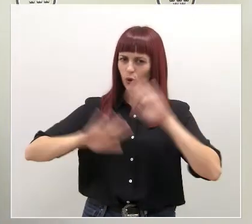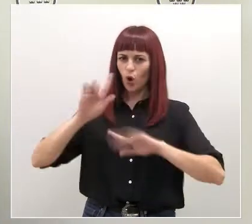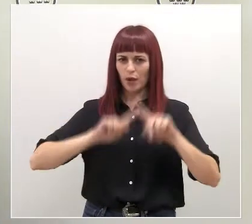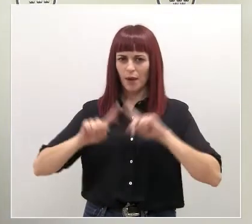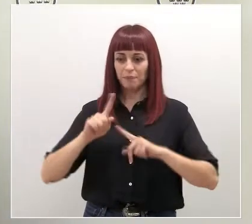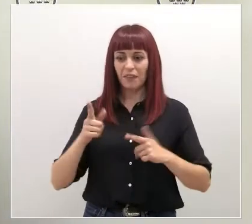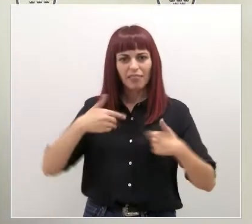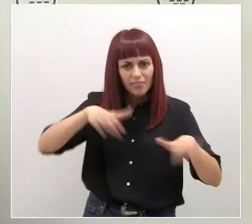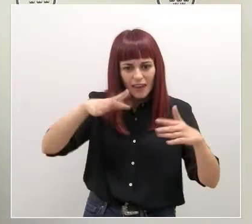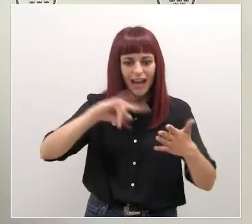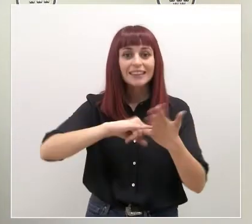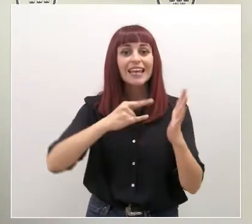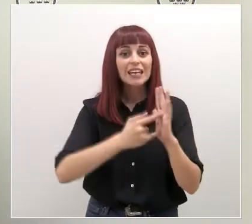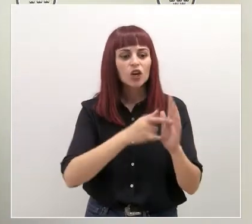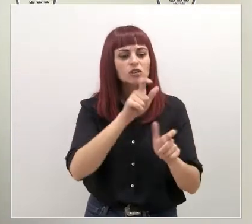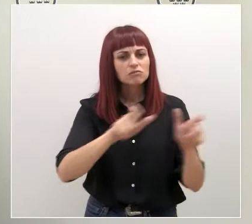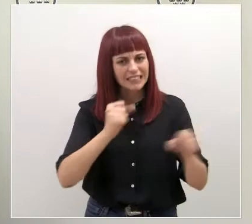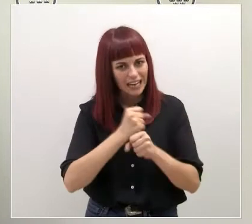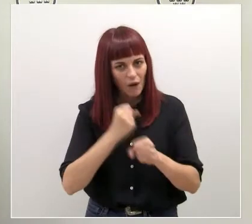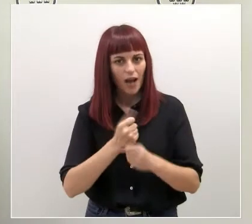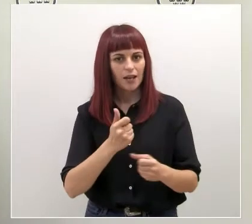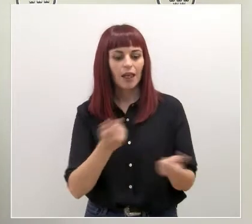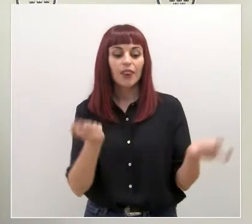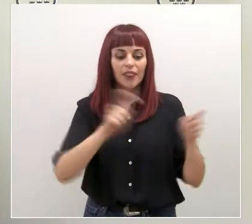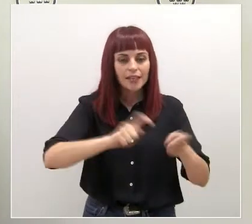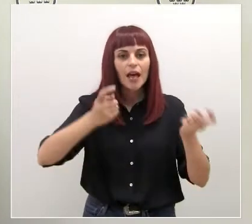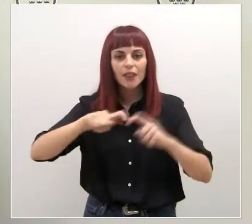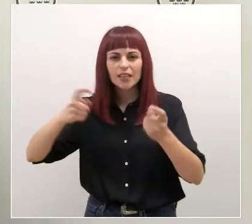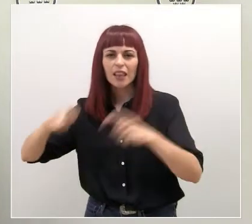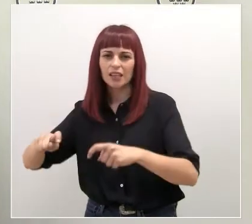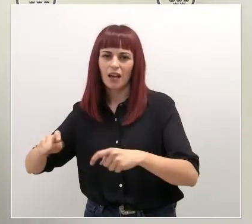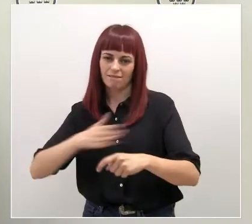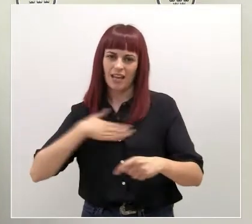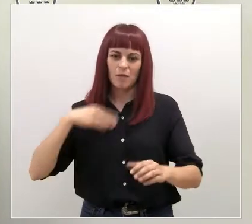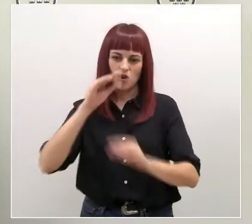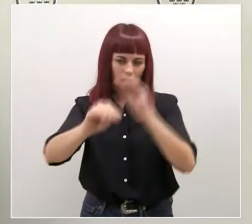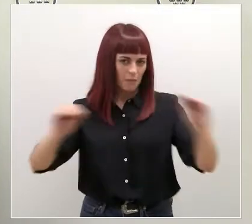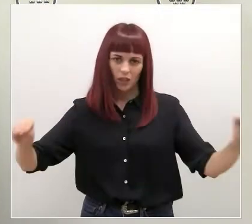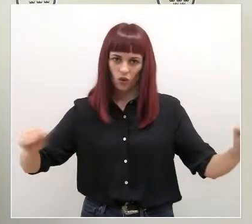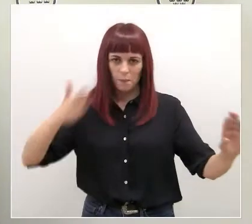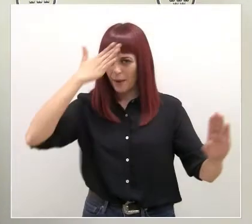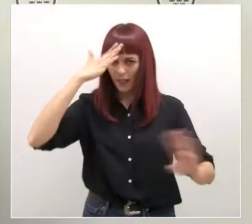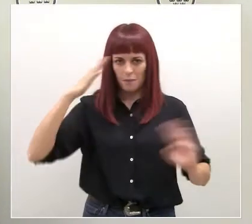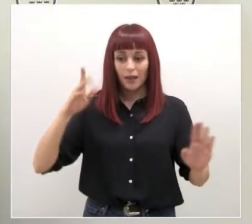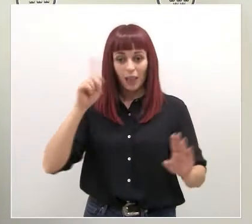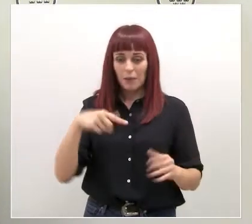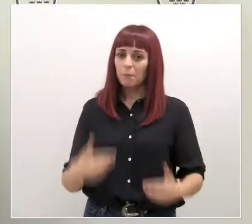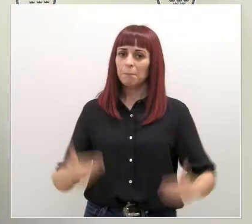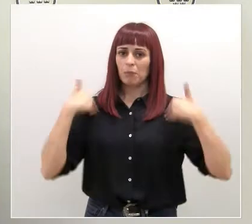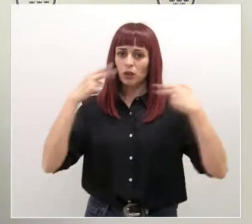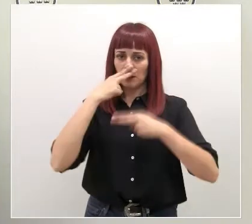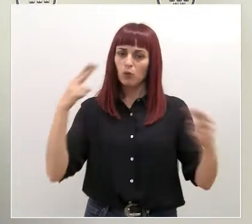técnicos trabajen, dejen que citen y que, por tanto, este es el llamamiento principal que hacemos a la población y, sobre todo, a los responsables